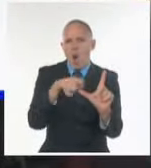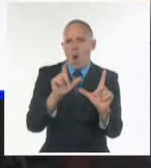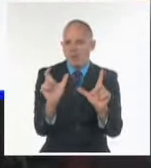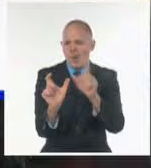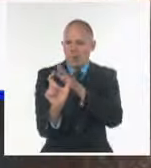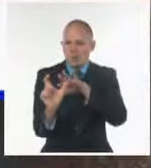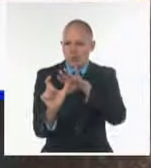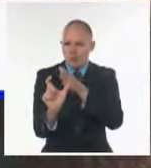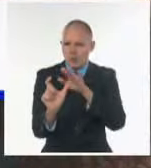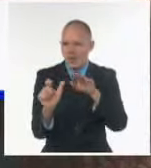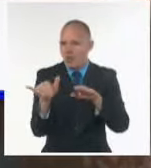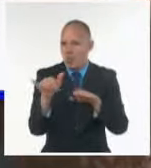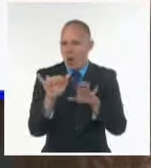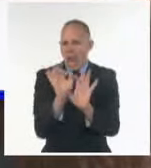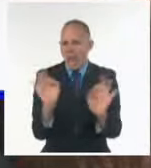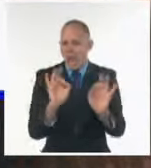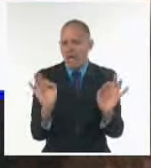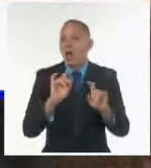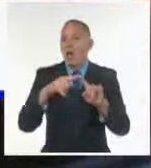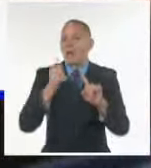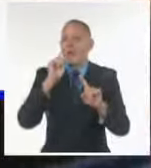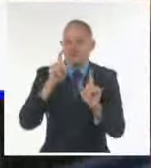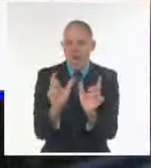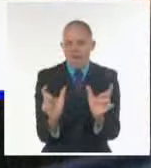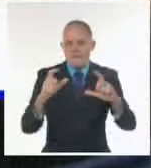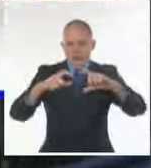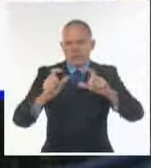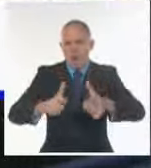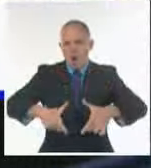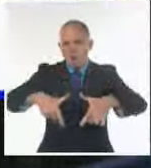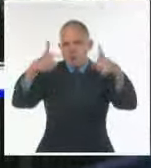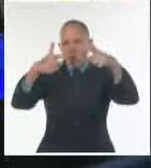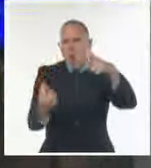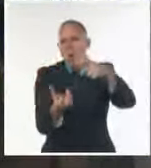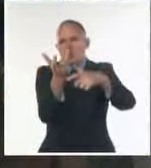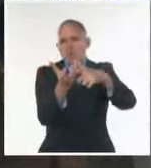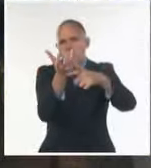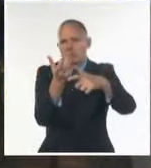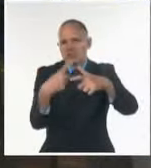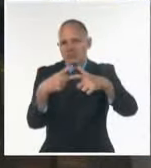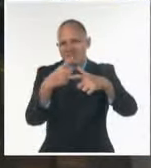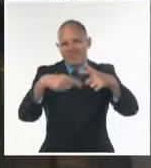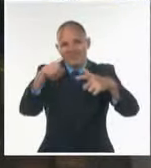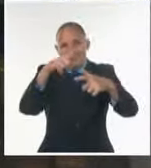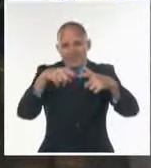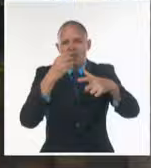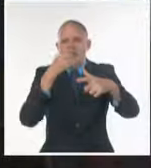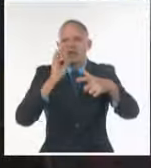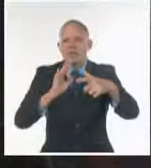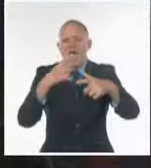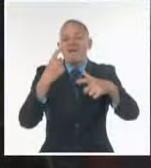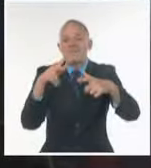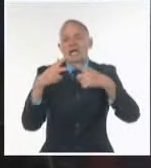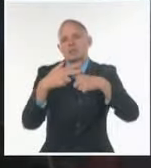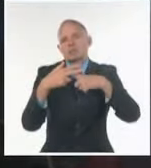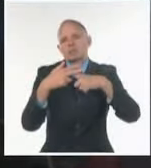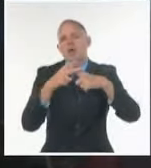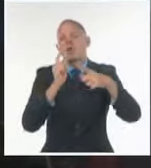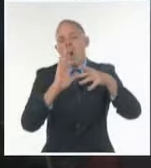chumacera, incluyendo la chumacera axial. Estamos llevando la máquina a los parámetros iniciales de ella, con